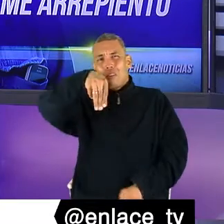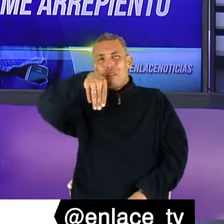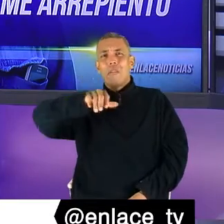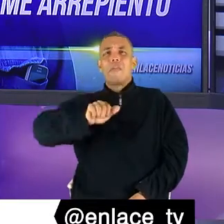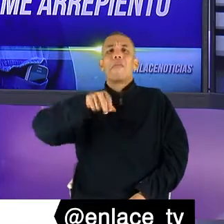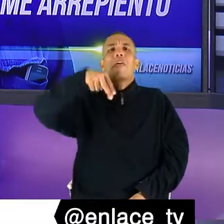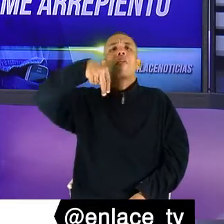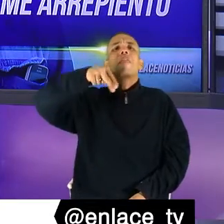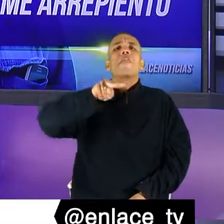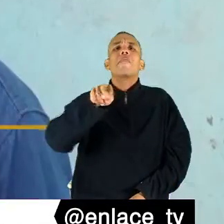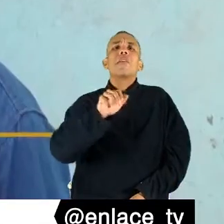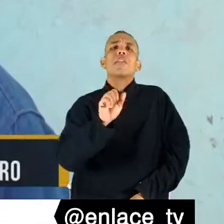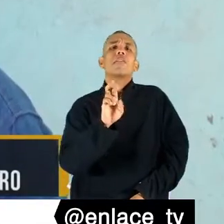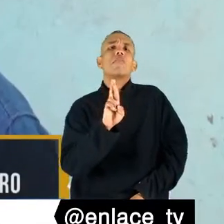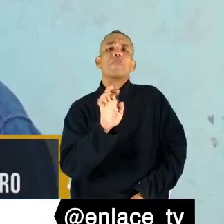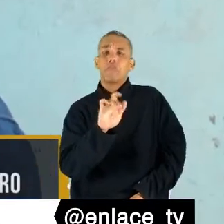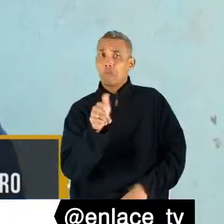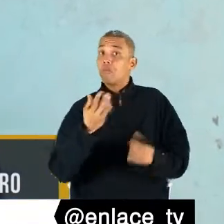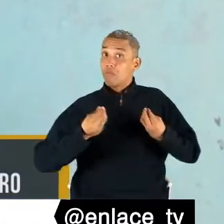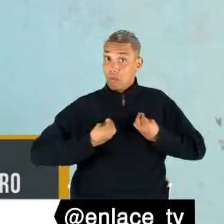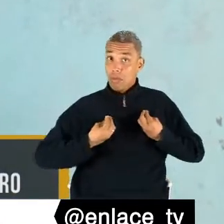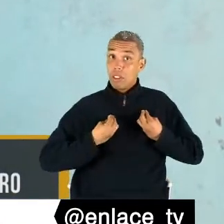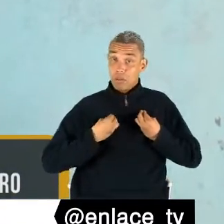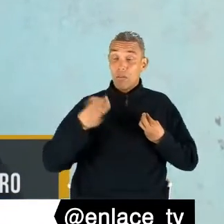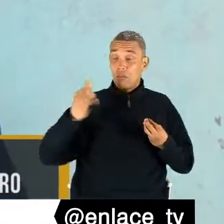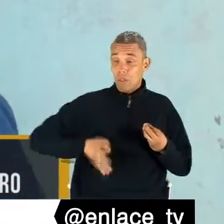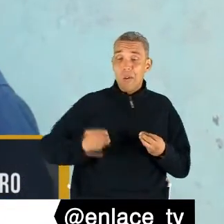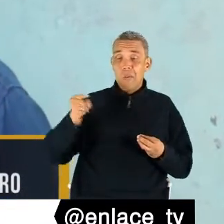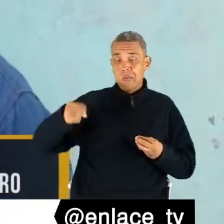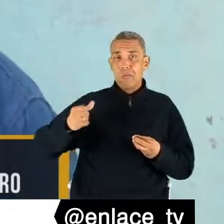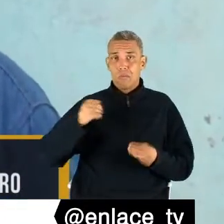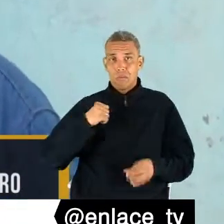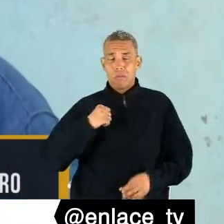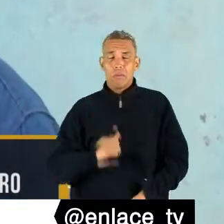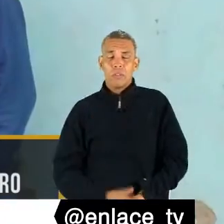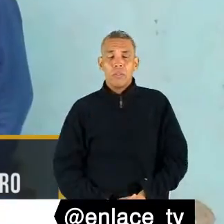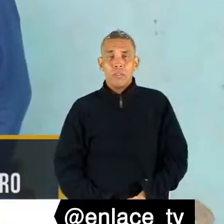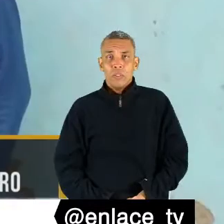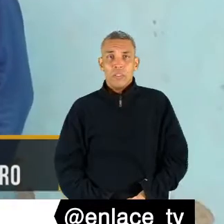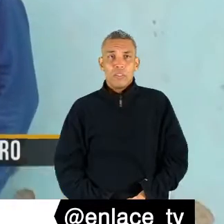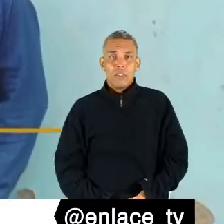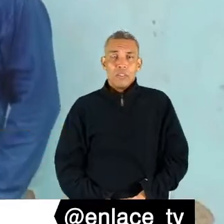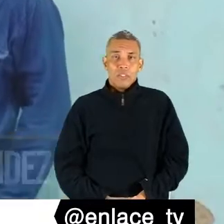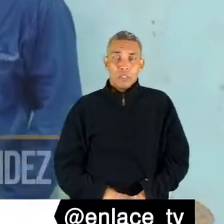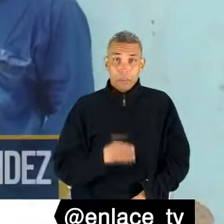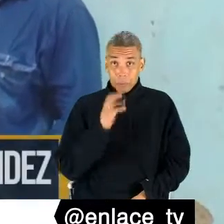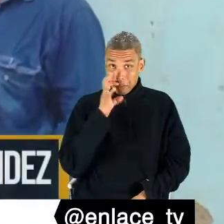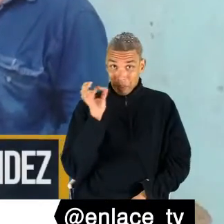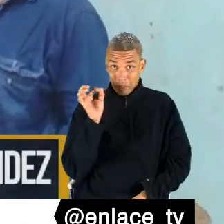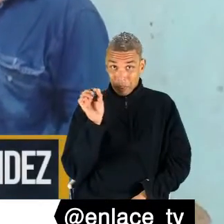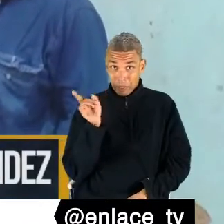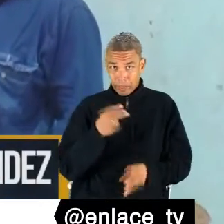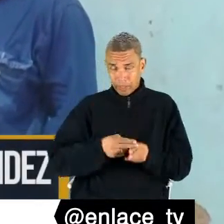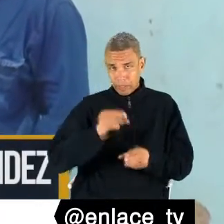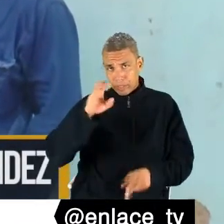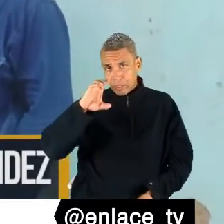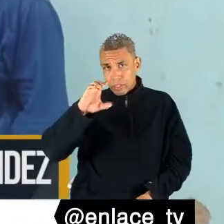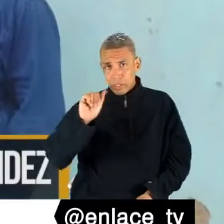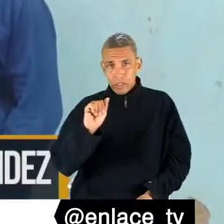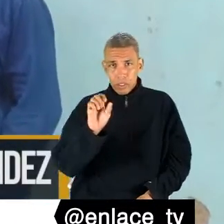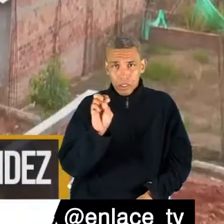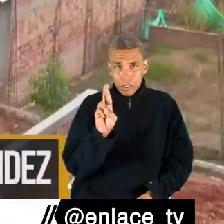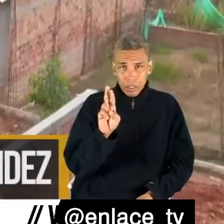comunidad. Carlos Arturo Hernández, quien tiene una medida de aseguramiento por porte ilegal de arma de fuego, ha querido expresar a través de Enlace Noticias que goza del